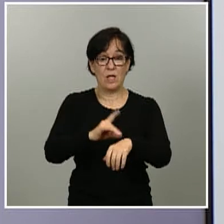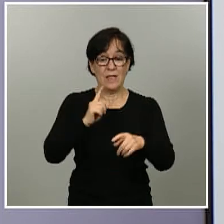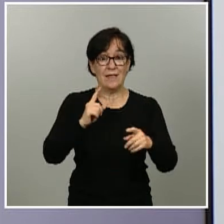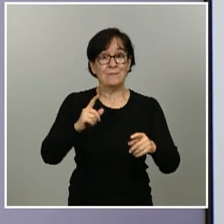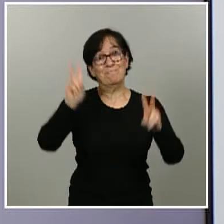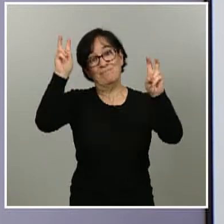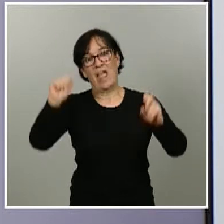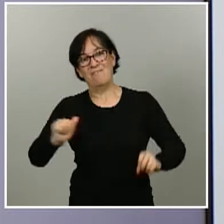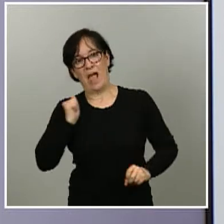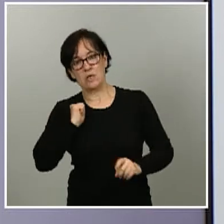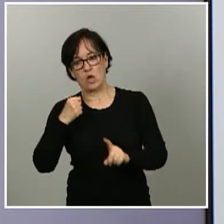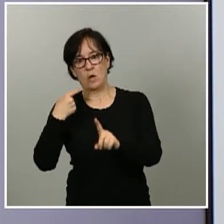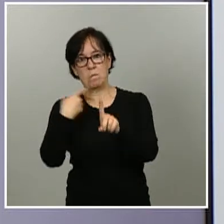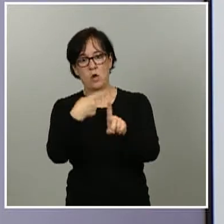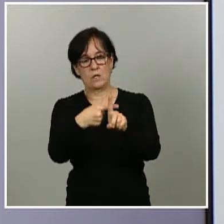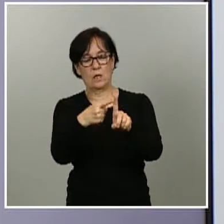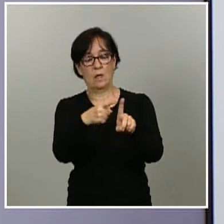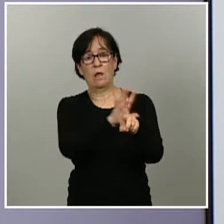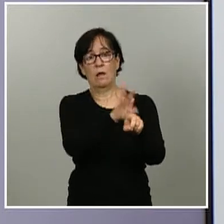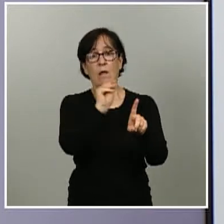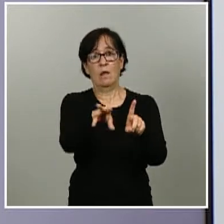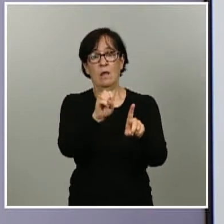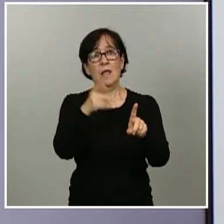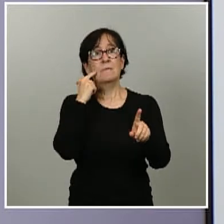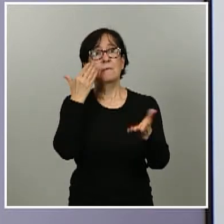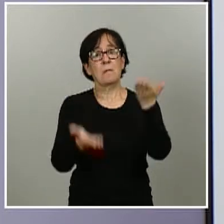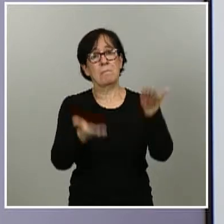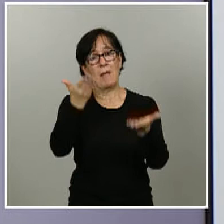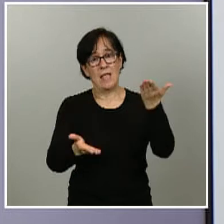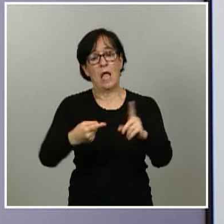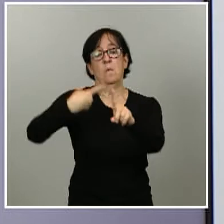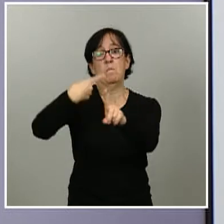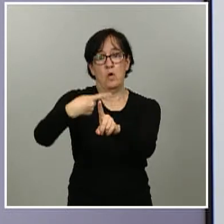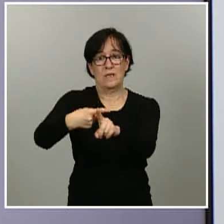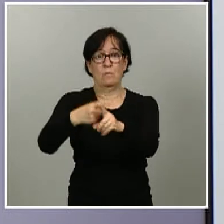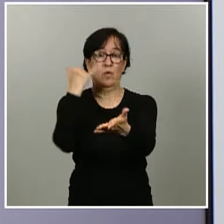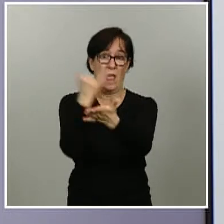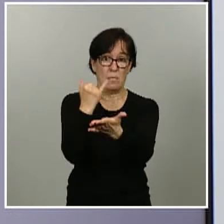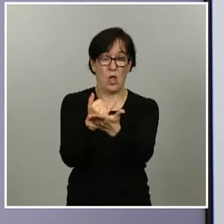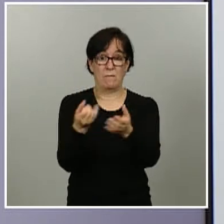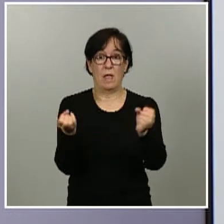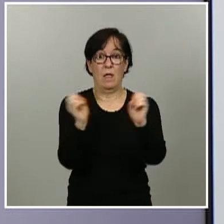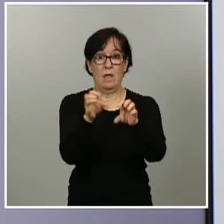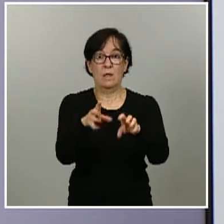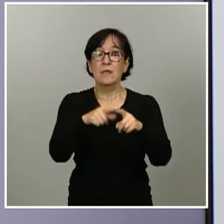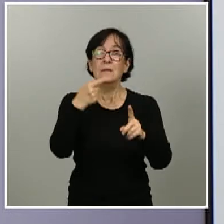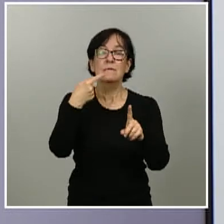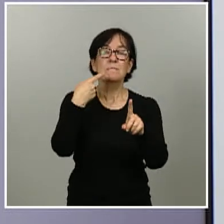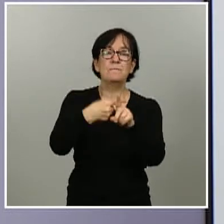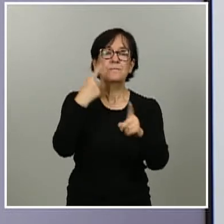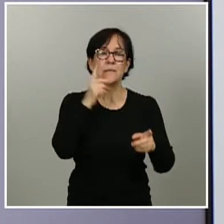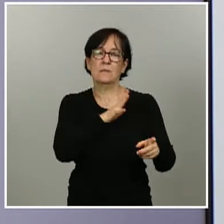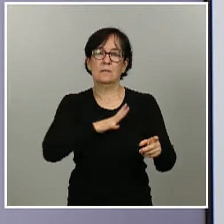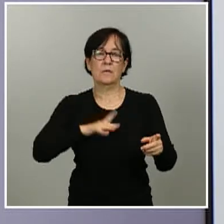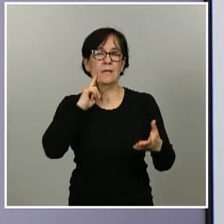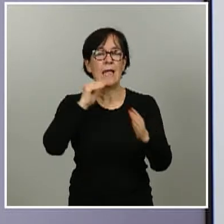positivos, que al final forman parte de lo que llamamos valor predictivo positivo de la prueba, ese valor predictivo es menor, lo que